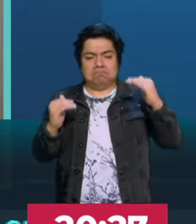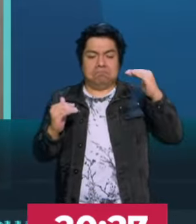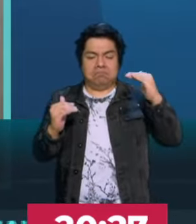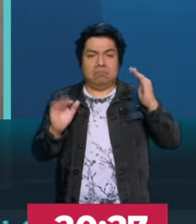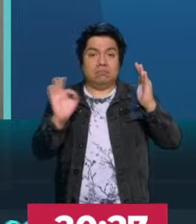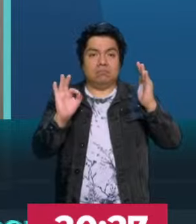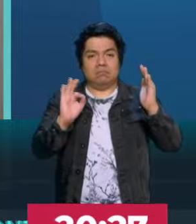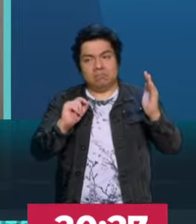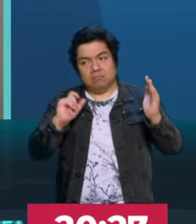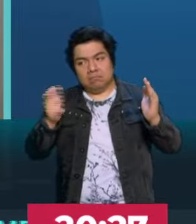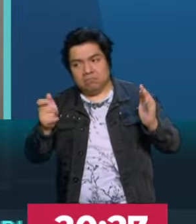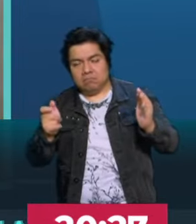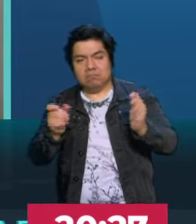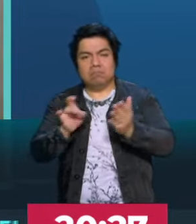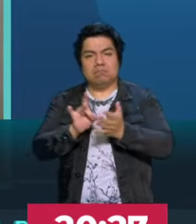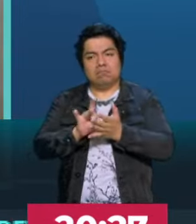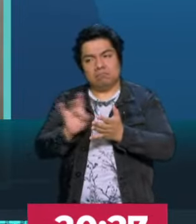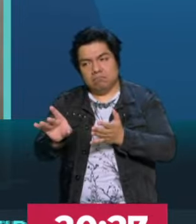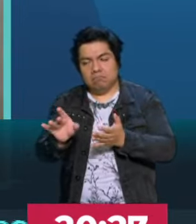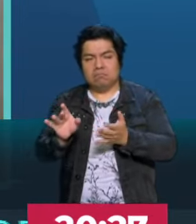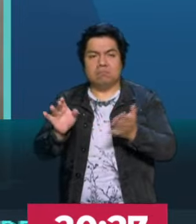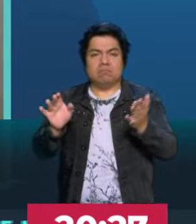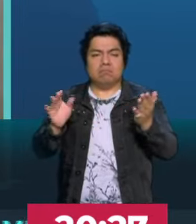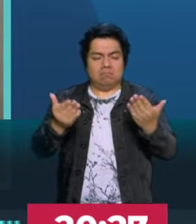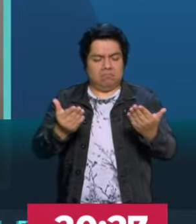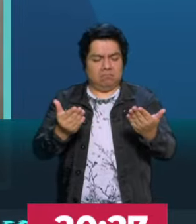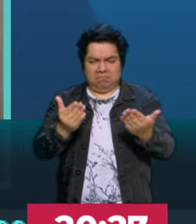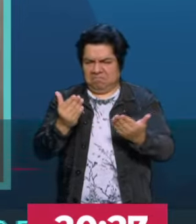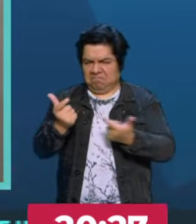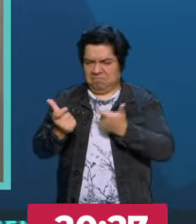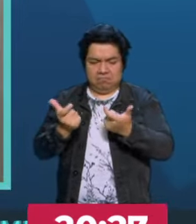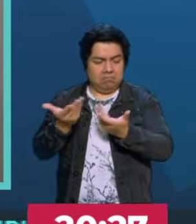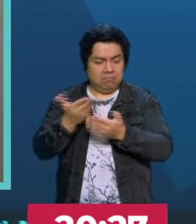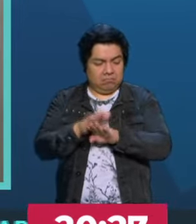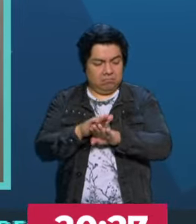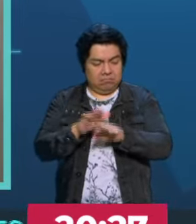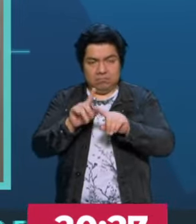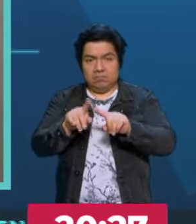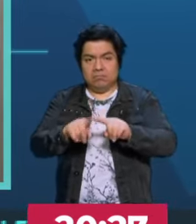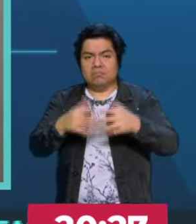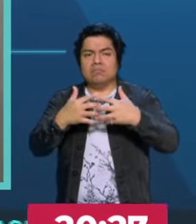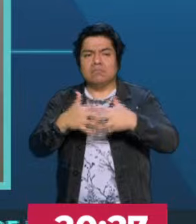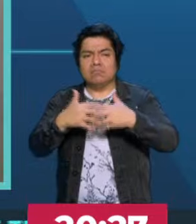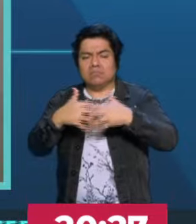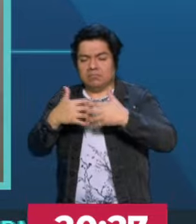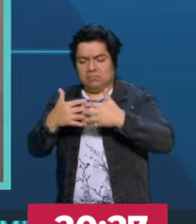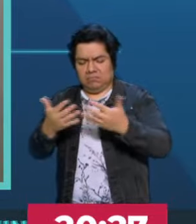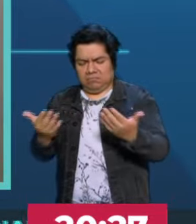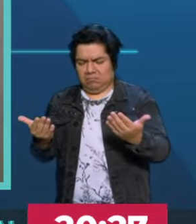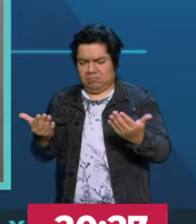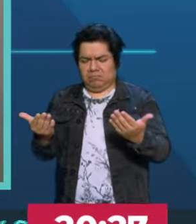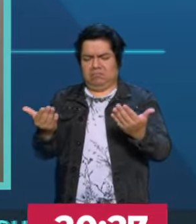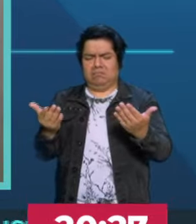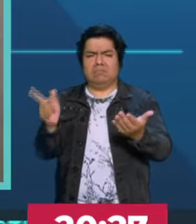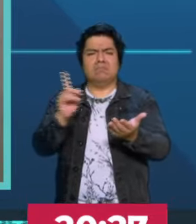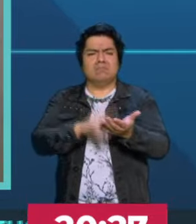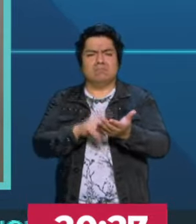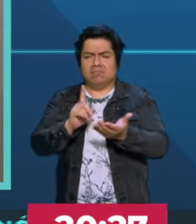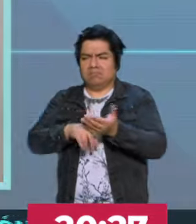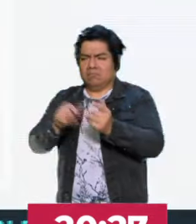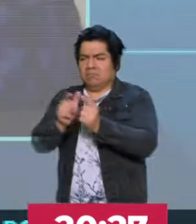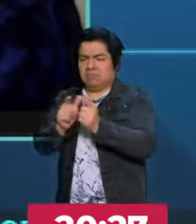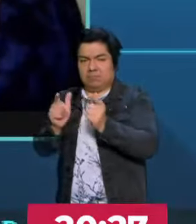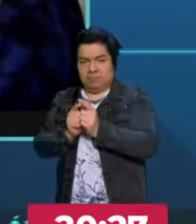depósitos, entre perfil de movimientos económicos que estaban teniendo estas empresas, que estaban teniendo estos miembros de esta